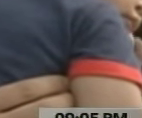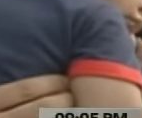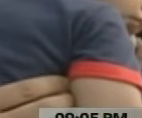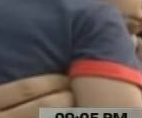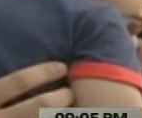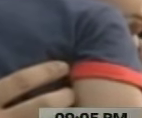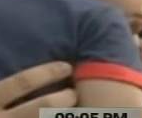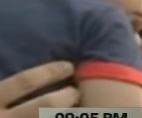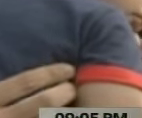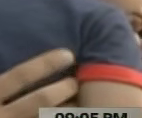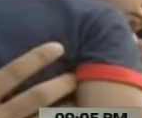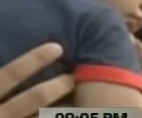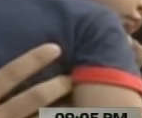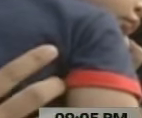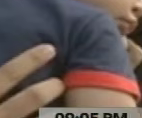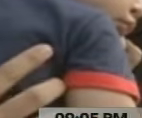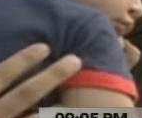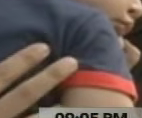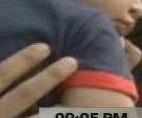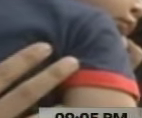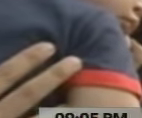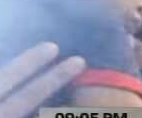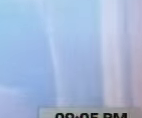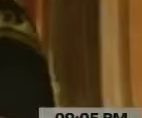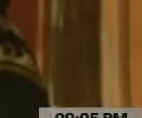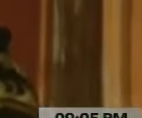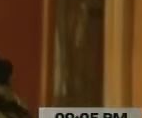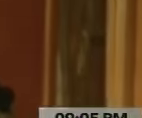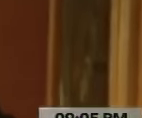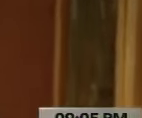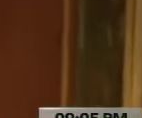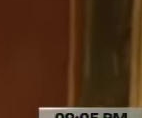ese legado nos quedó a nosotros, luchar por la independencia y mantenerla, pues.